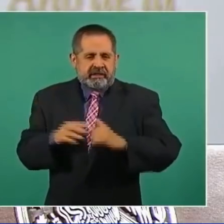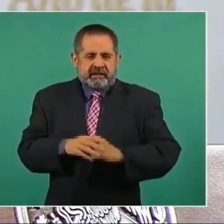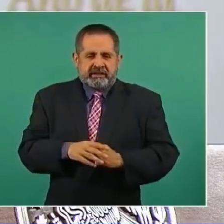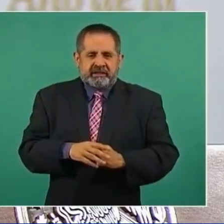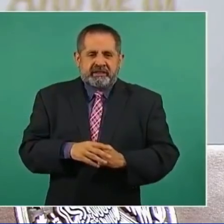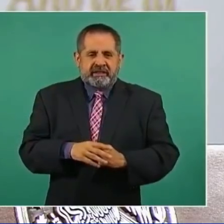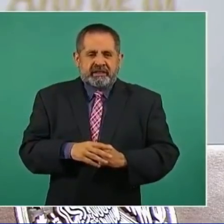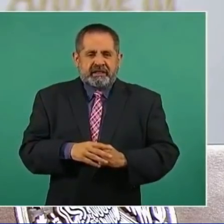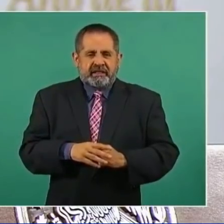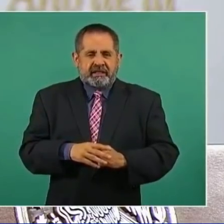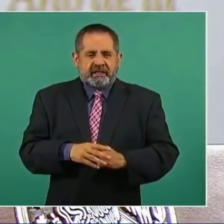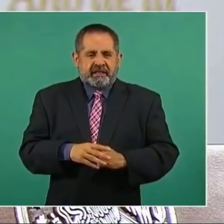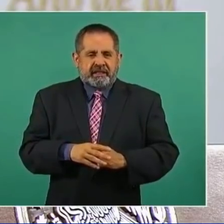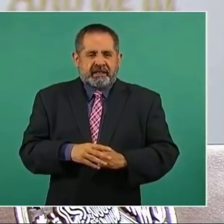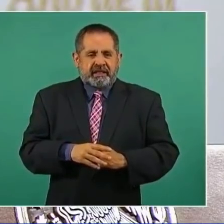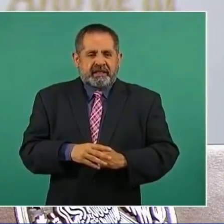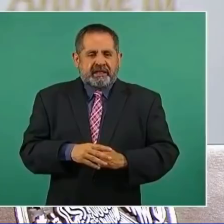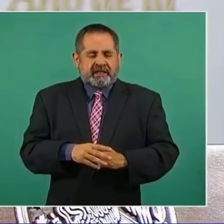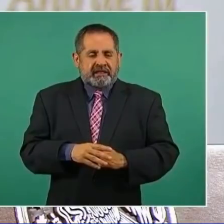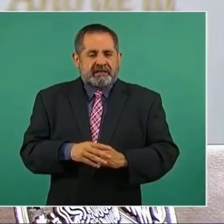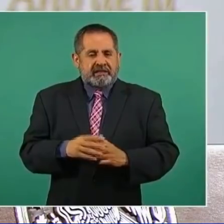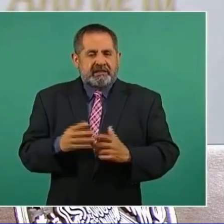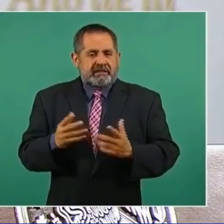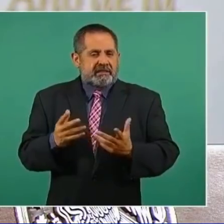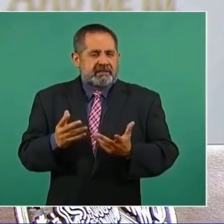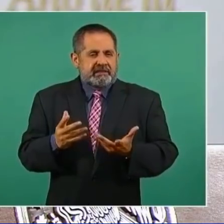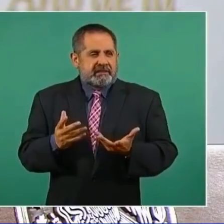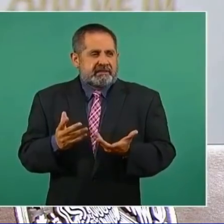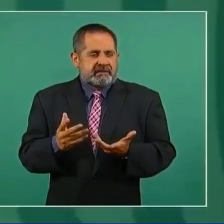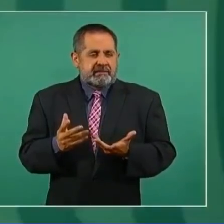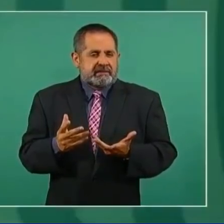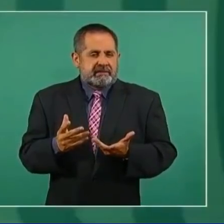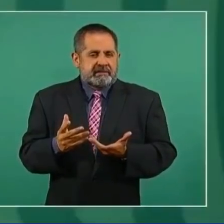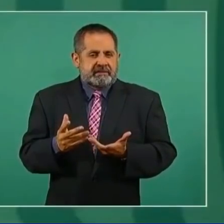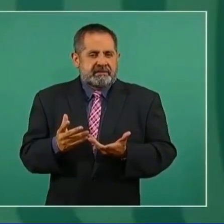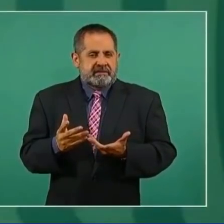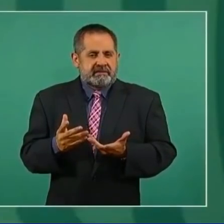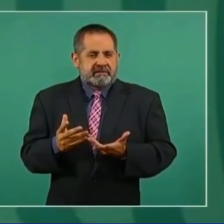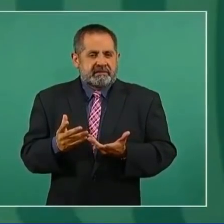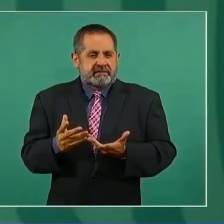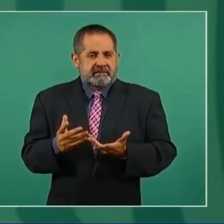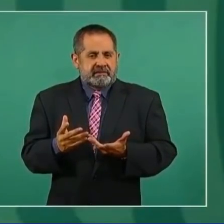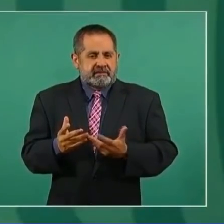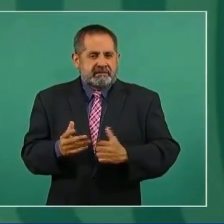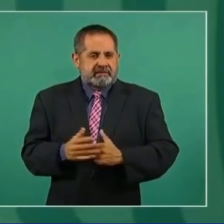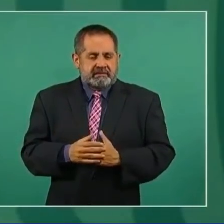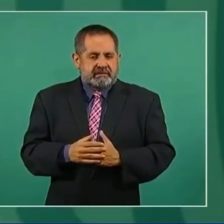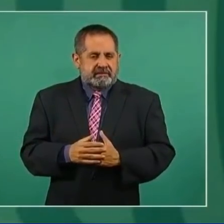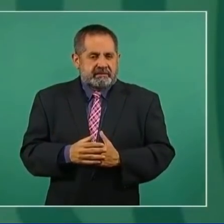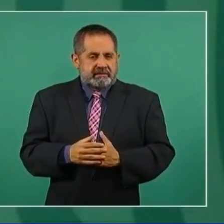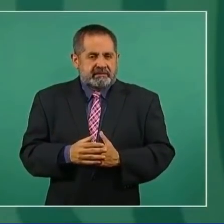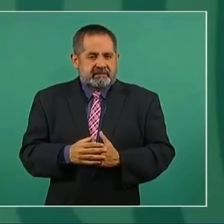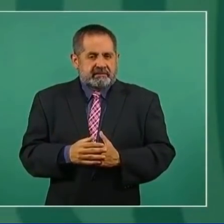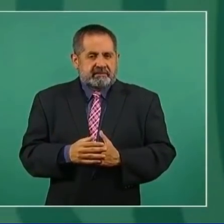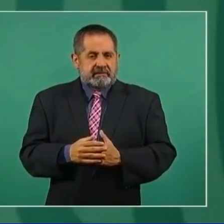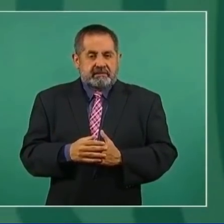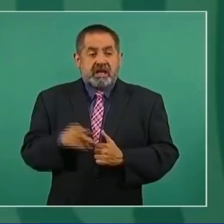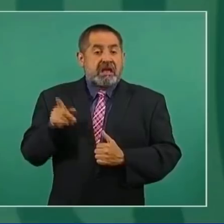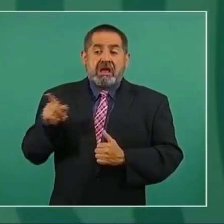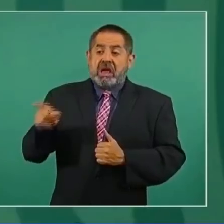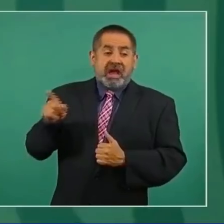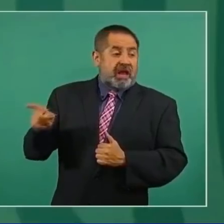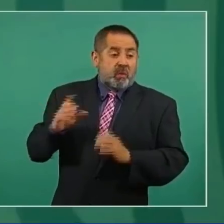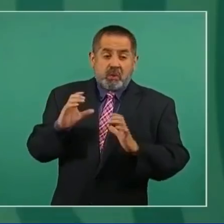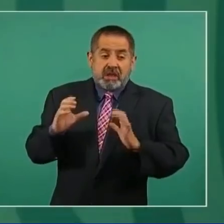el de que íbamos a